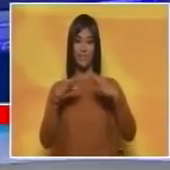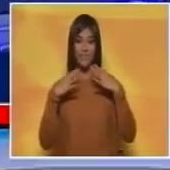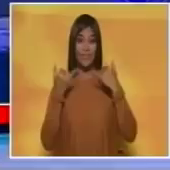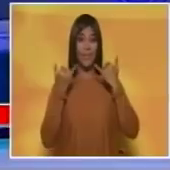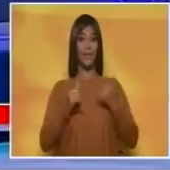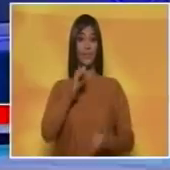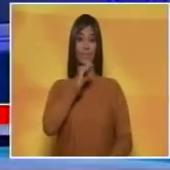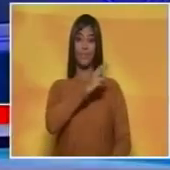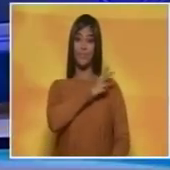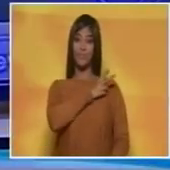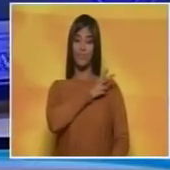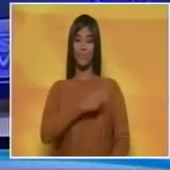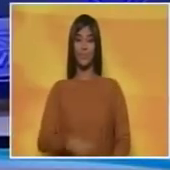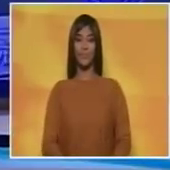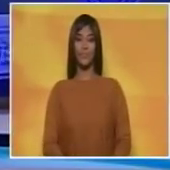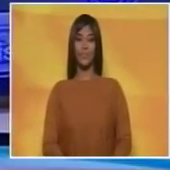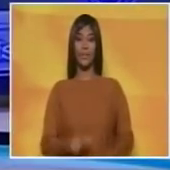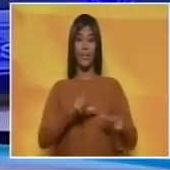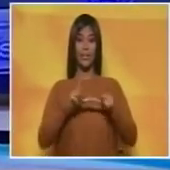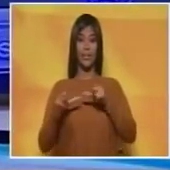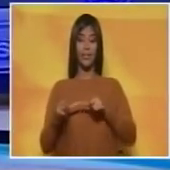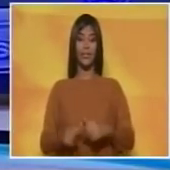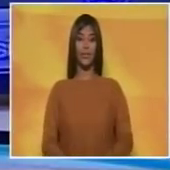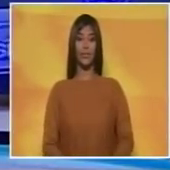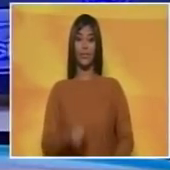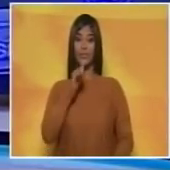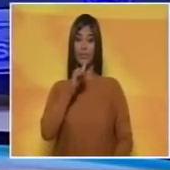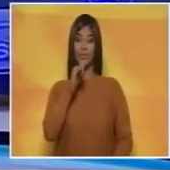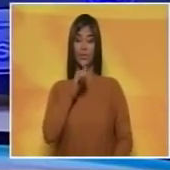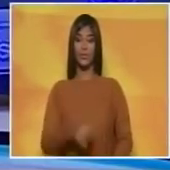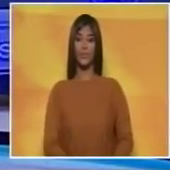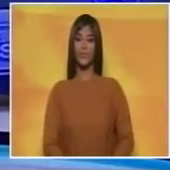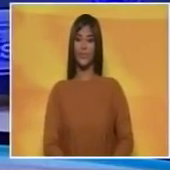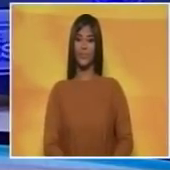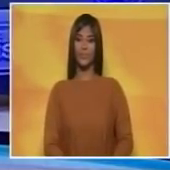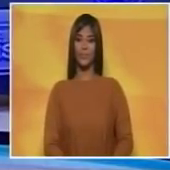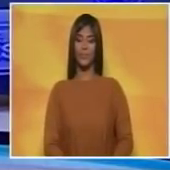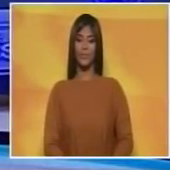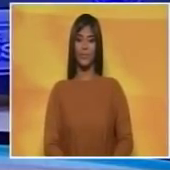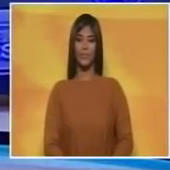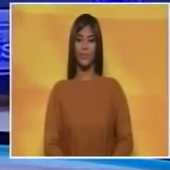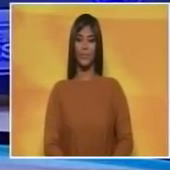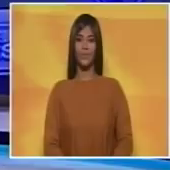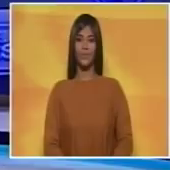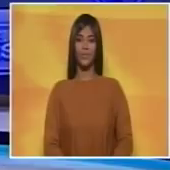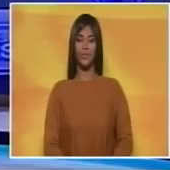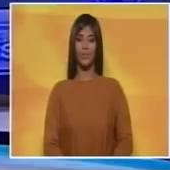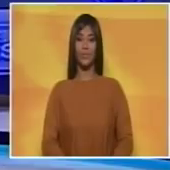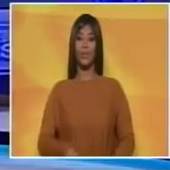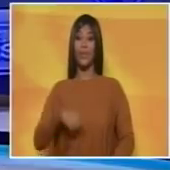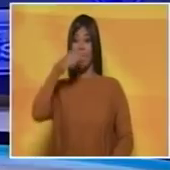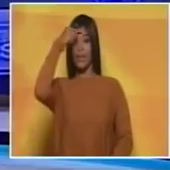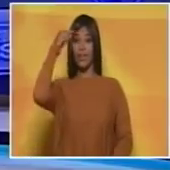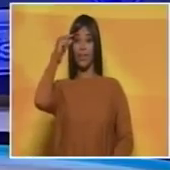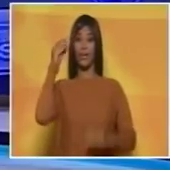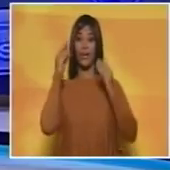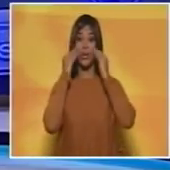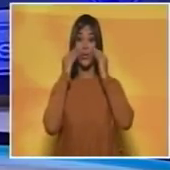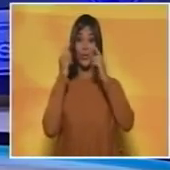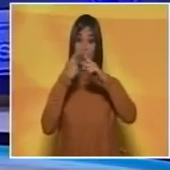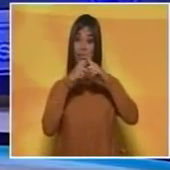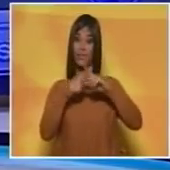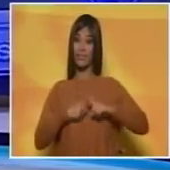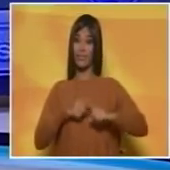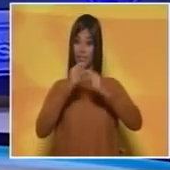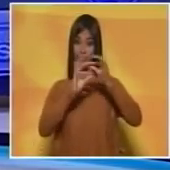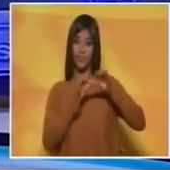presente emisión de su noticiero Venevisión. Ya estamos listos con las informaciones para ustedes en nombre de todo nuestro equipo. Endrina Yepes y Gregorio Rojas listos para llevarles